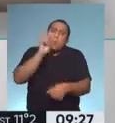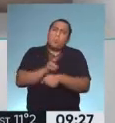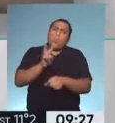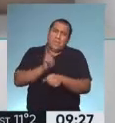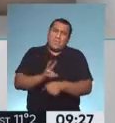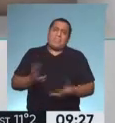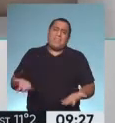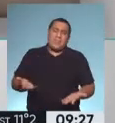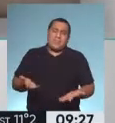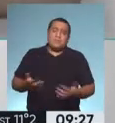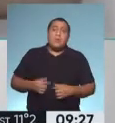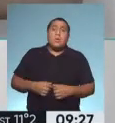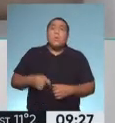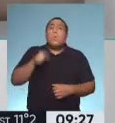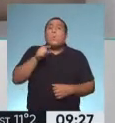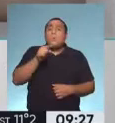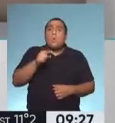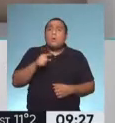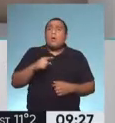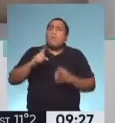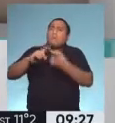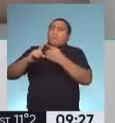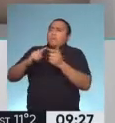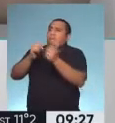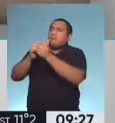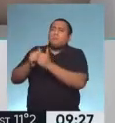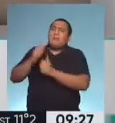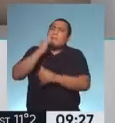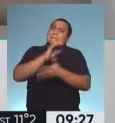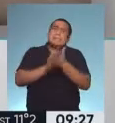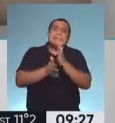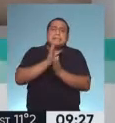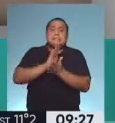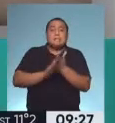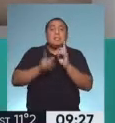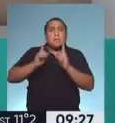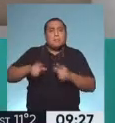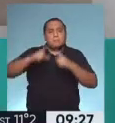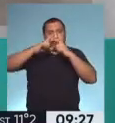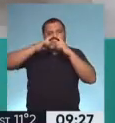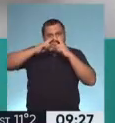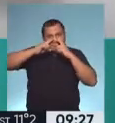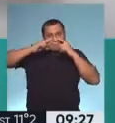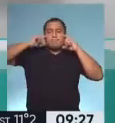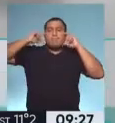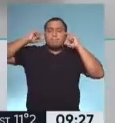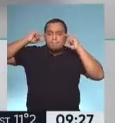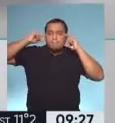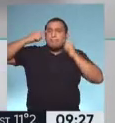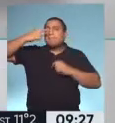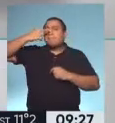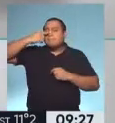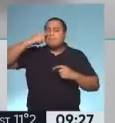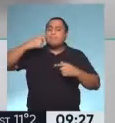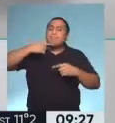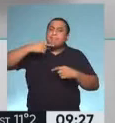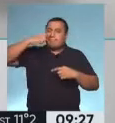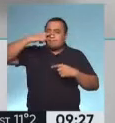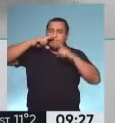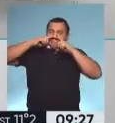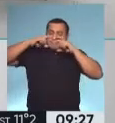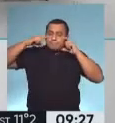la mayor posibilidad de contacto que tenga y sobre todo usar de nuevo el tapabocas nariz higiene de mano